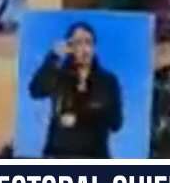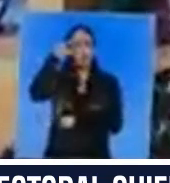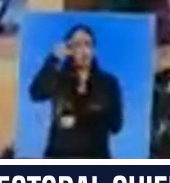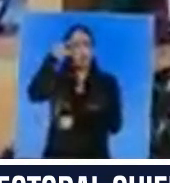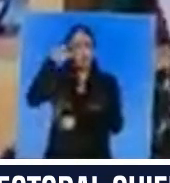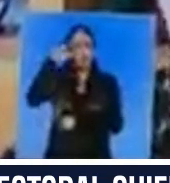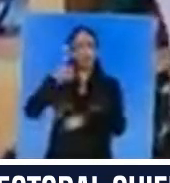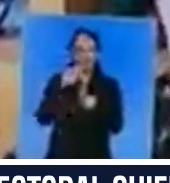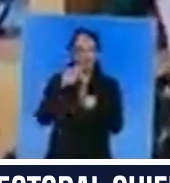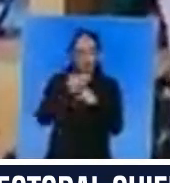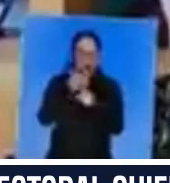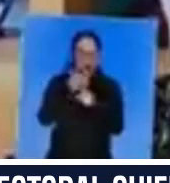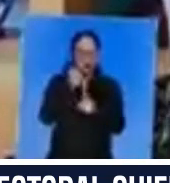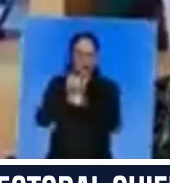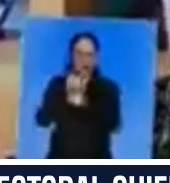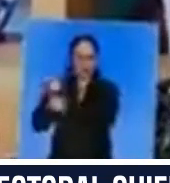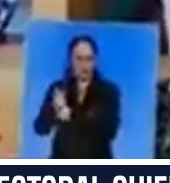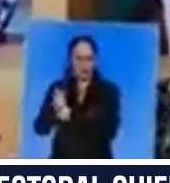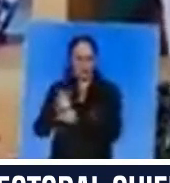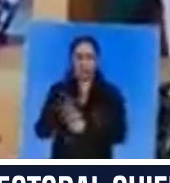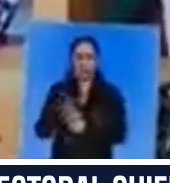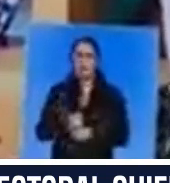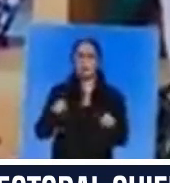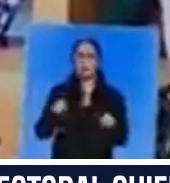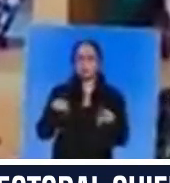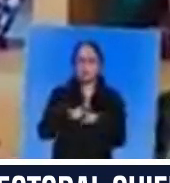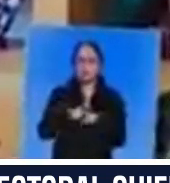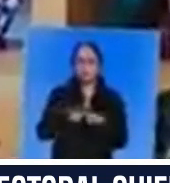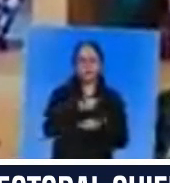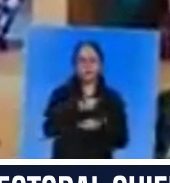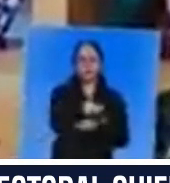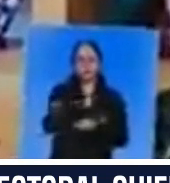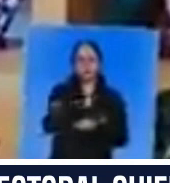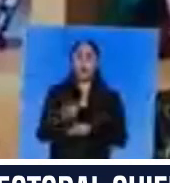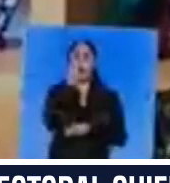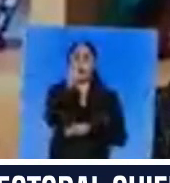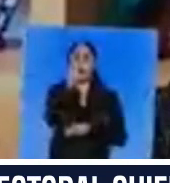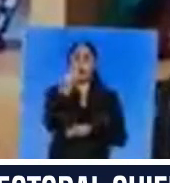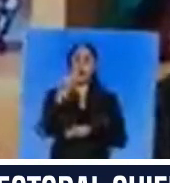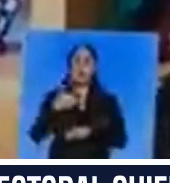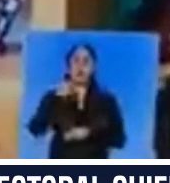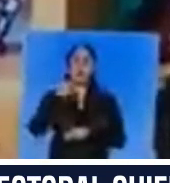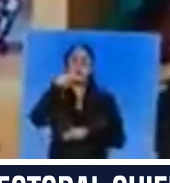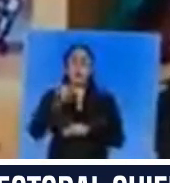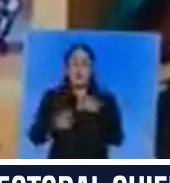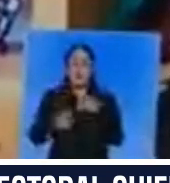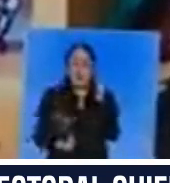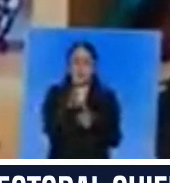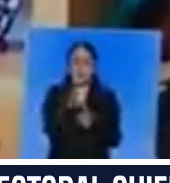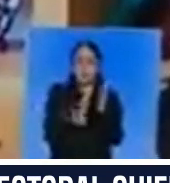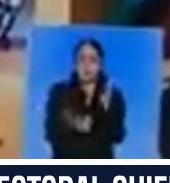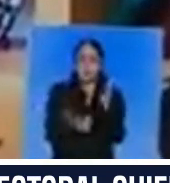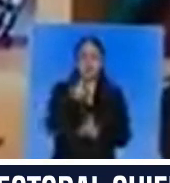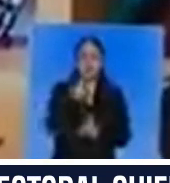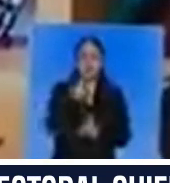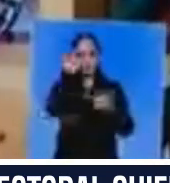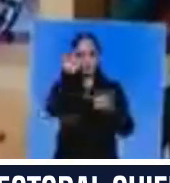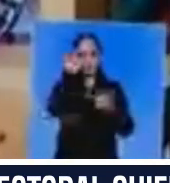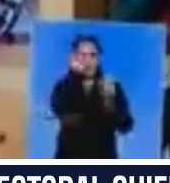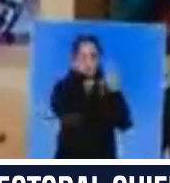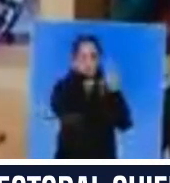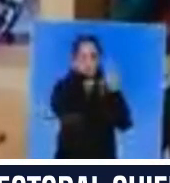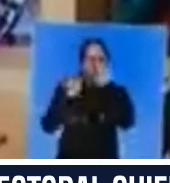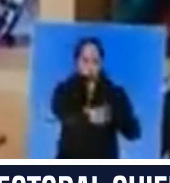que ahorita se han dado cuenta y que se circuló a las 2:56 de la mañana. Nosotros revisamos